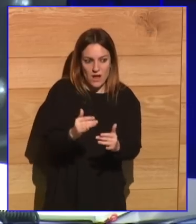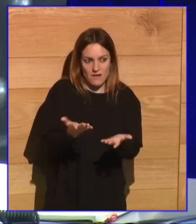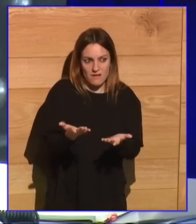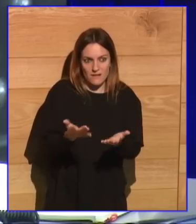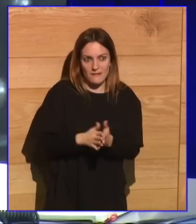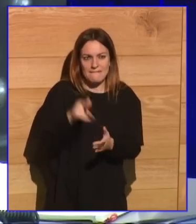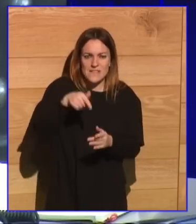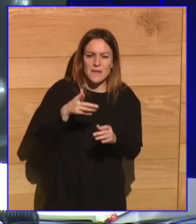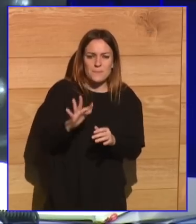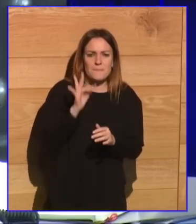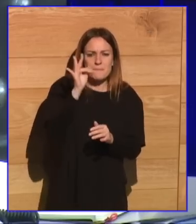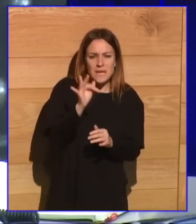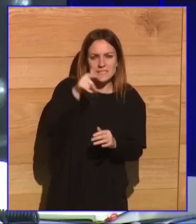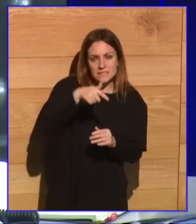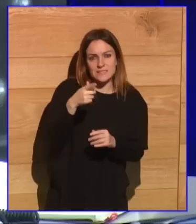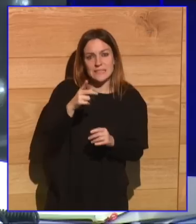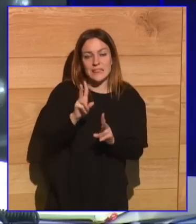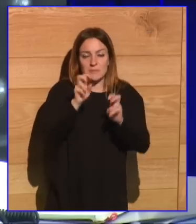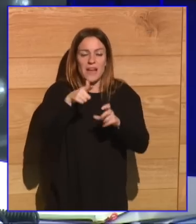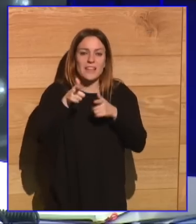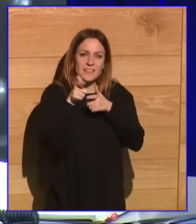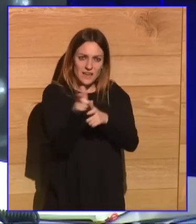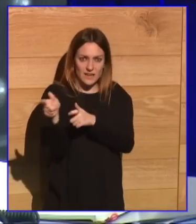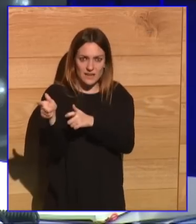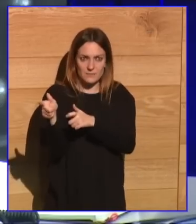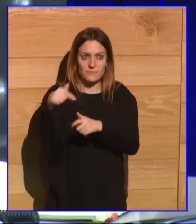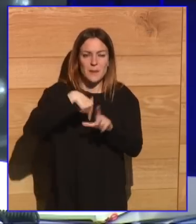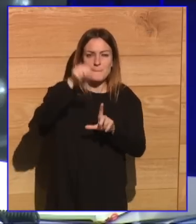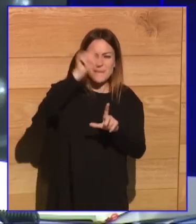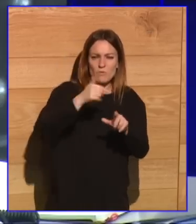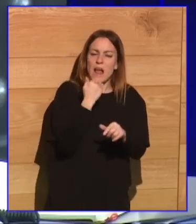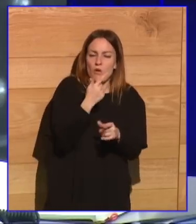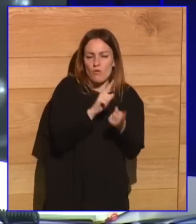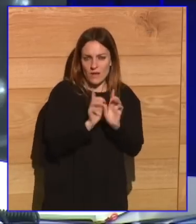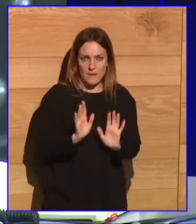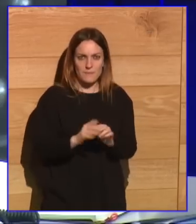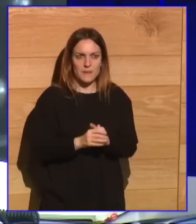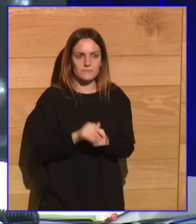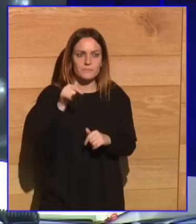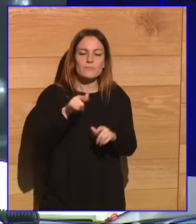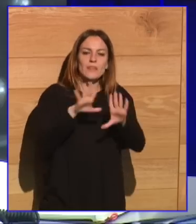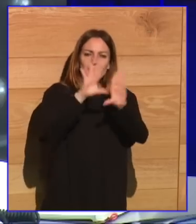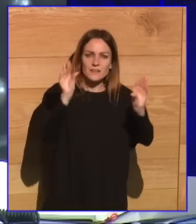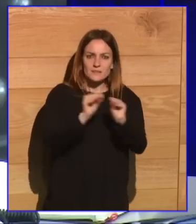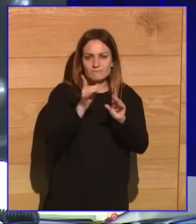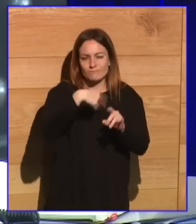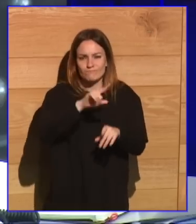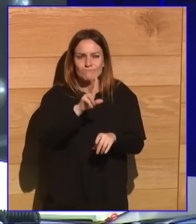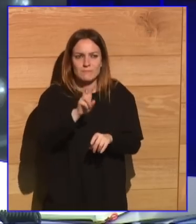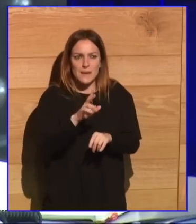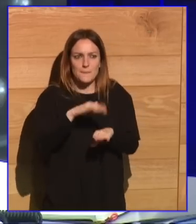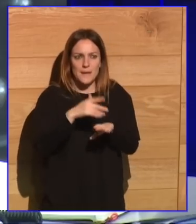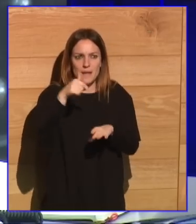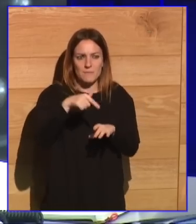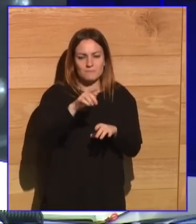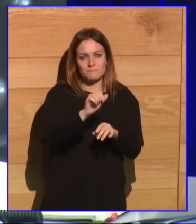al trauma de la guerra, ¿no? Que en el caso de la película además se cambia. Esto es curioso porque es una reflexión que nos vale para toda esta etapa de